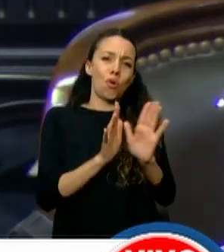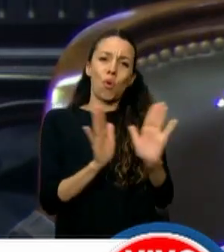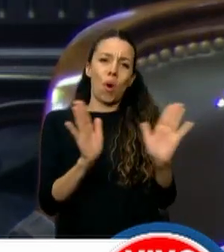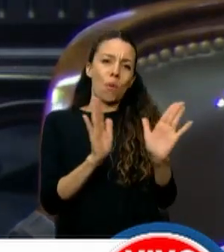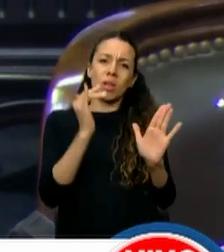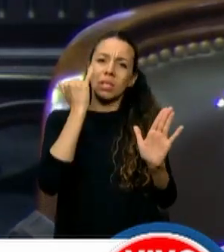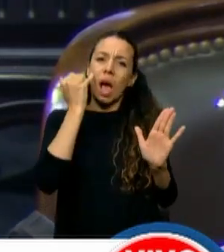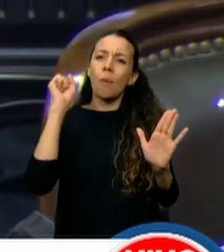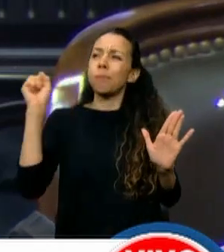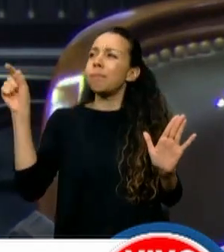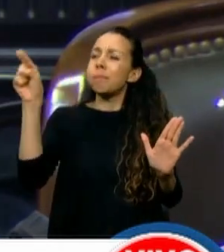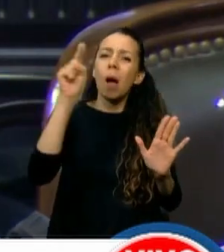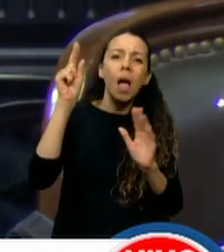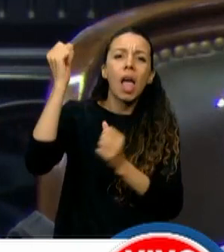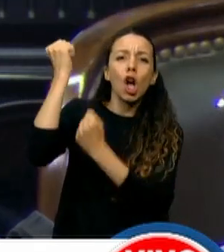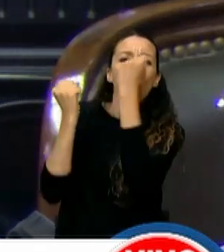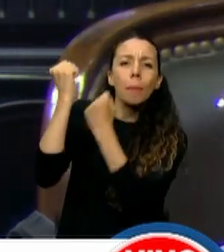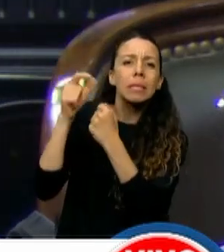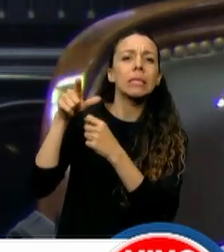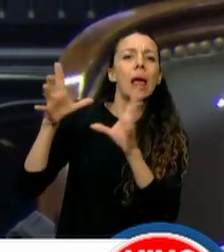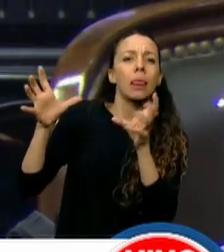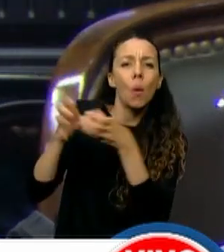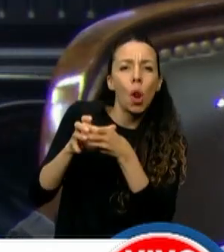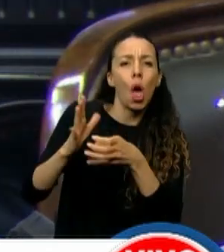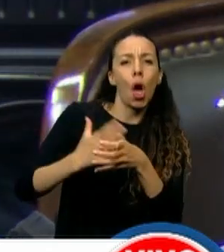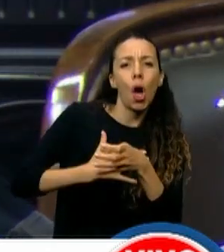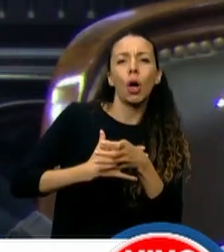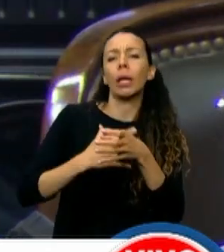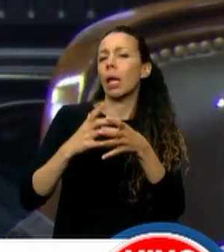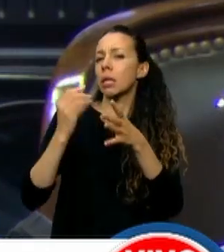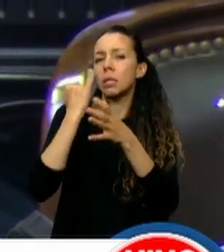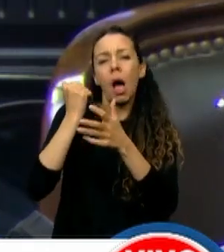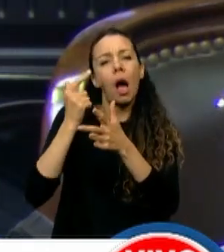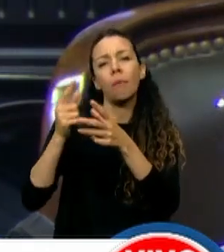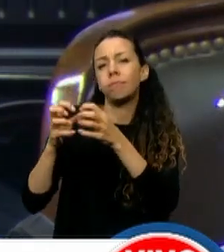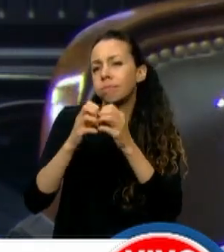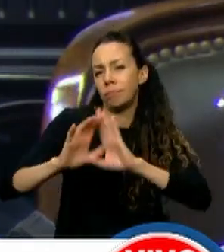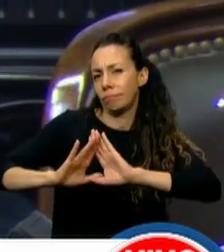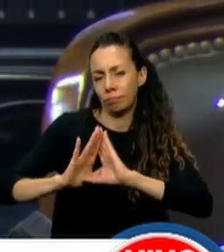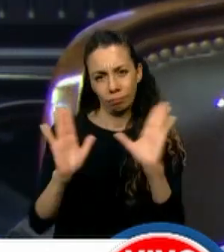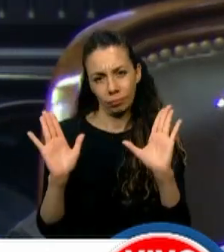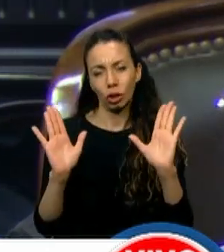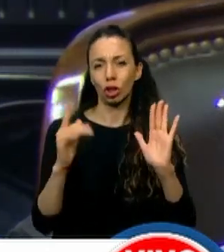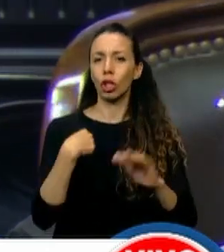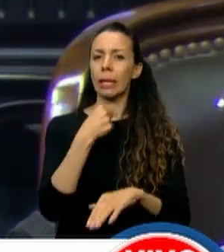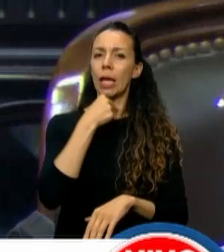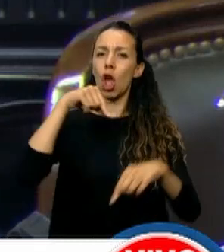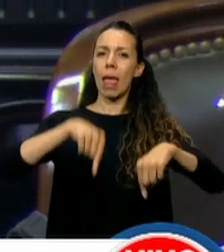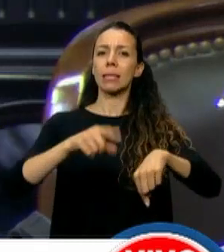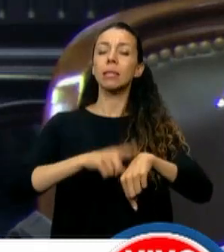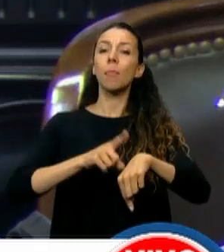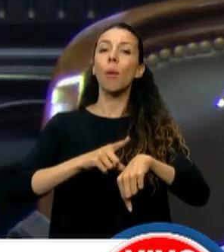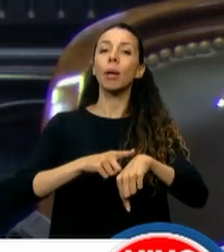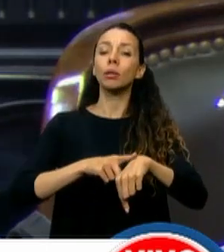lo han hecho los economistas de nuestro bloque y de nuestro interbloque. Pero quiero aprovechar este momento para